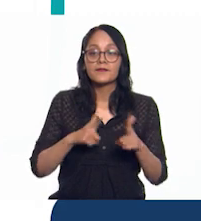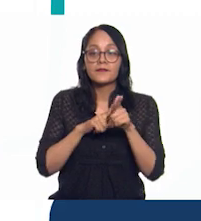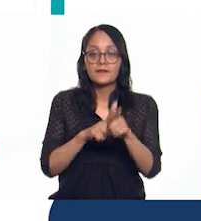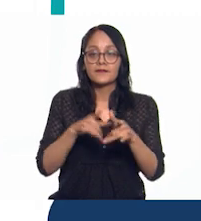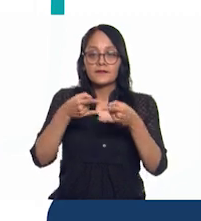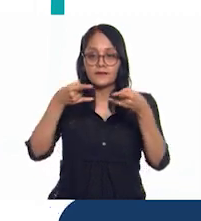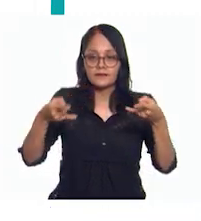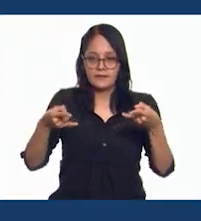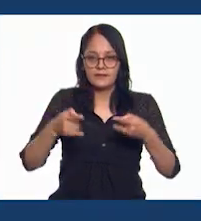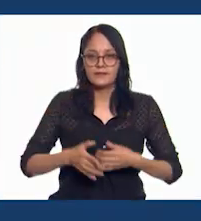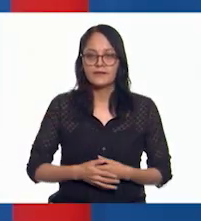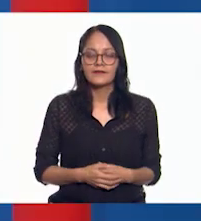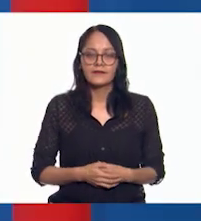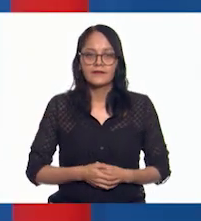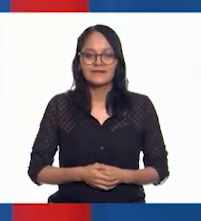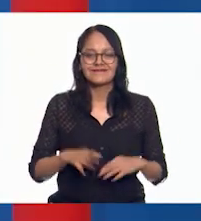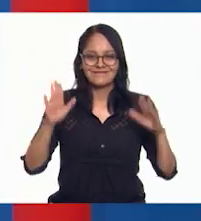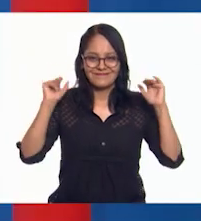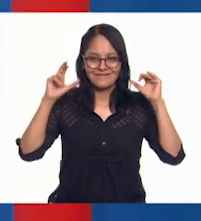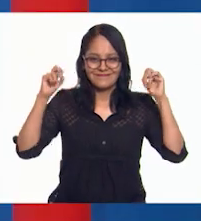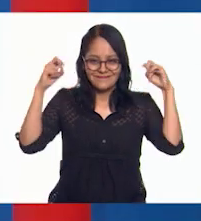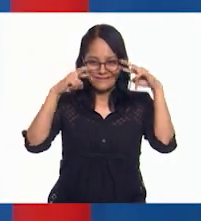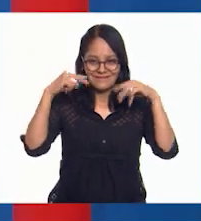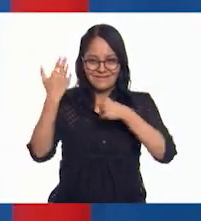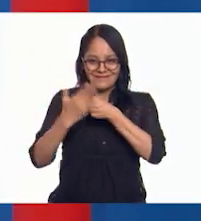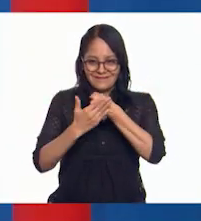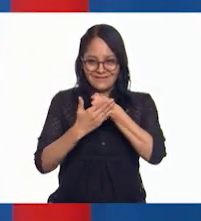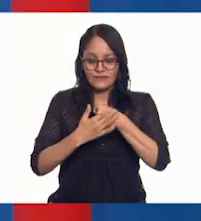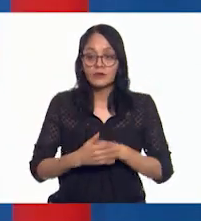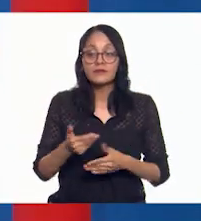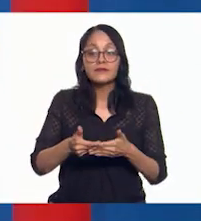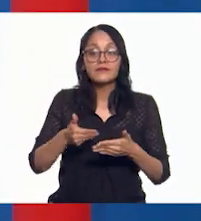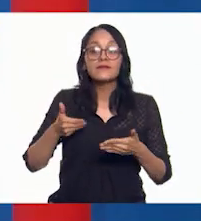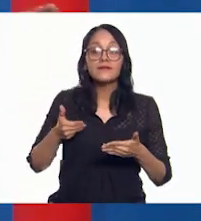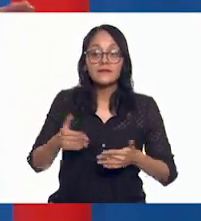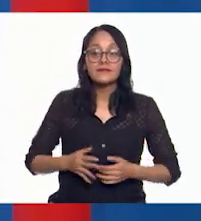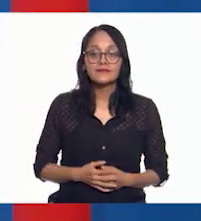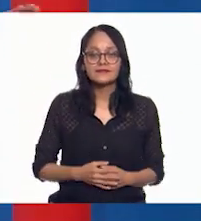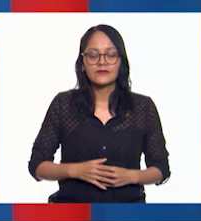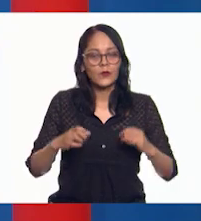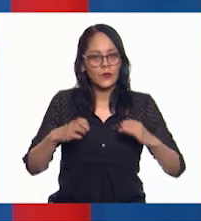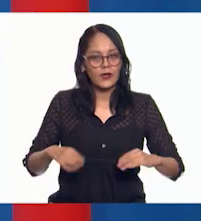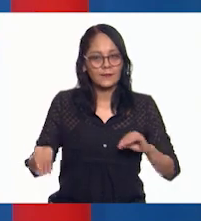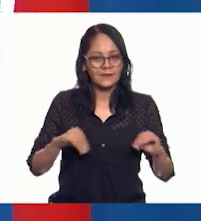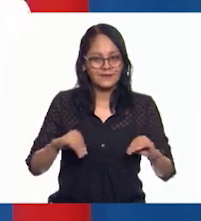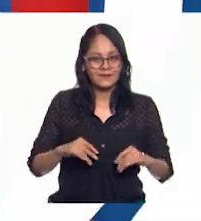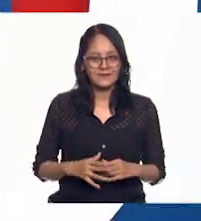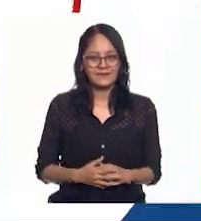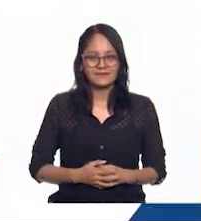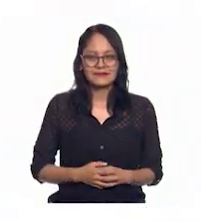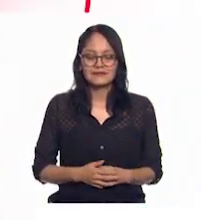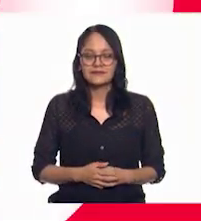historia. Nos vemos hasta la próxima, pero antes, a movernos un poco.